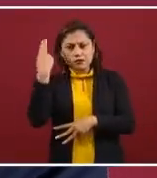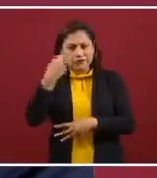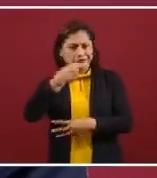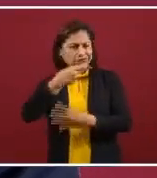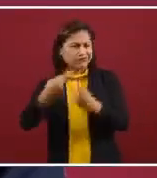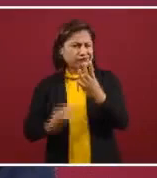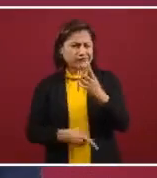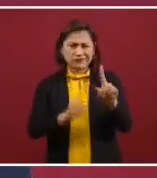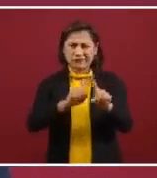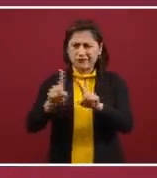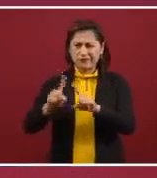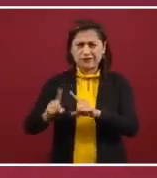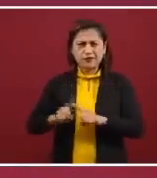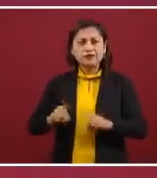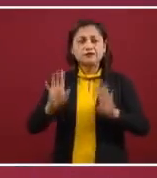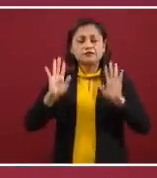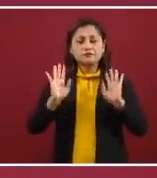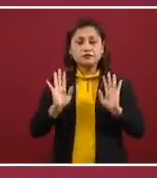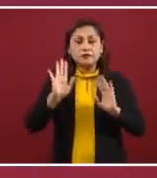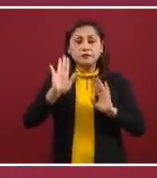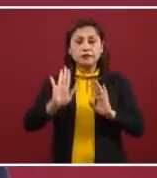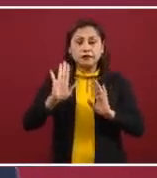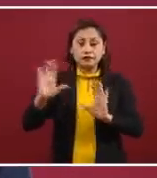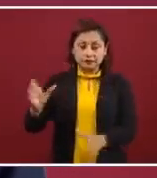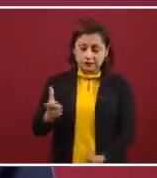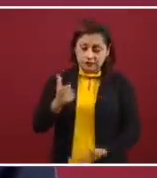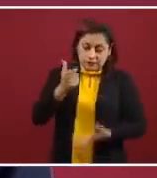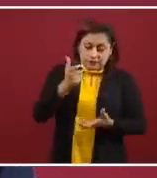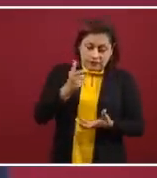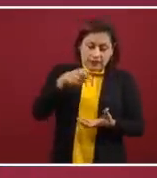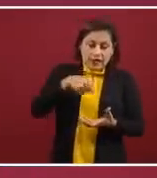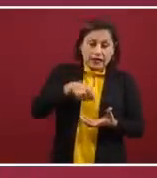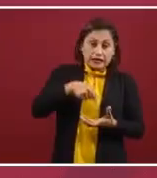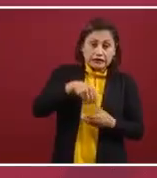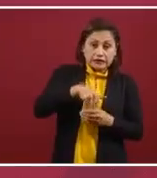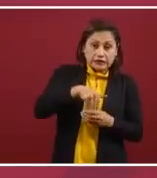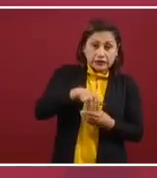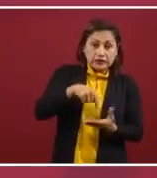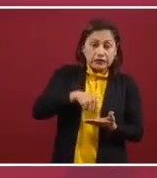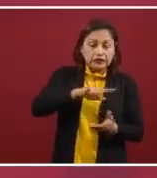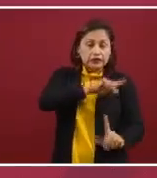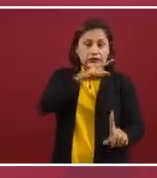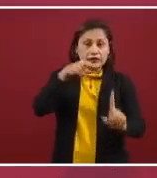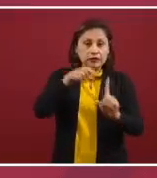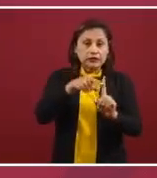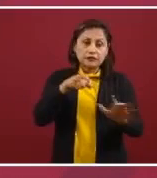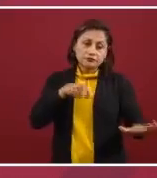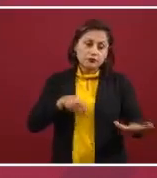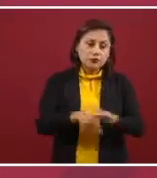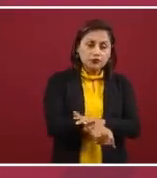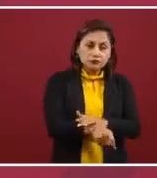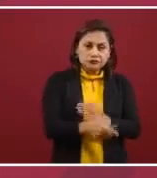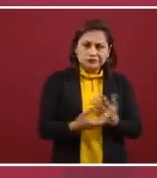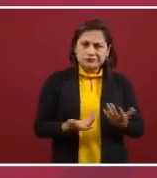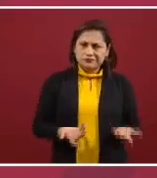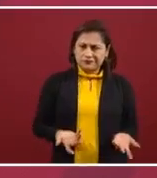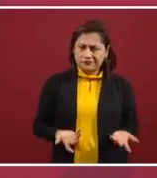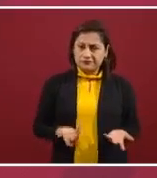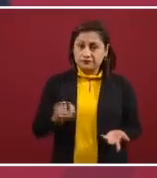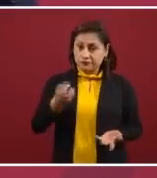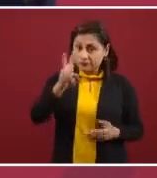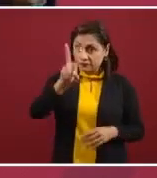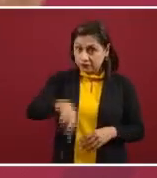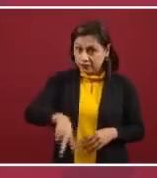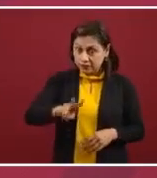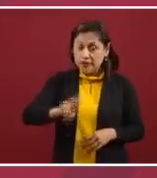Había la llamada partida de moches. Eso no se debe de olvidar. Y salía